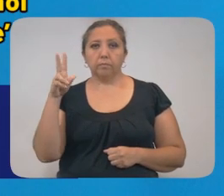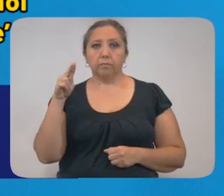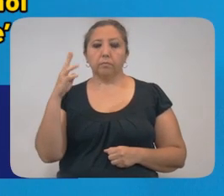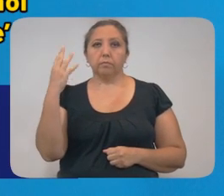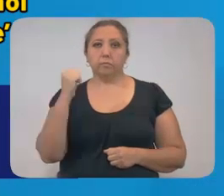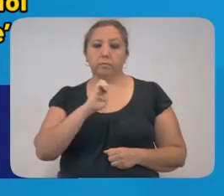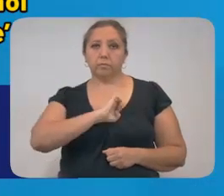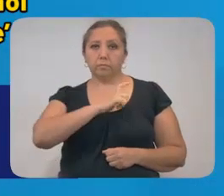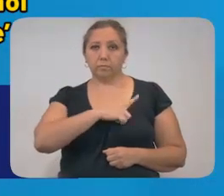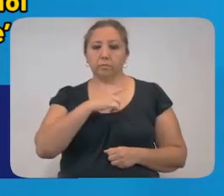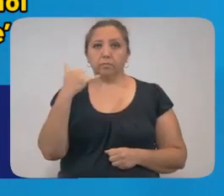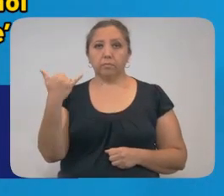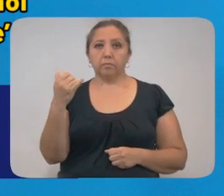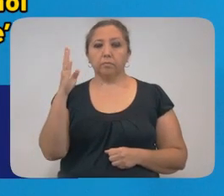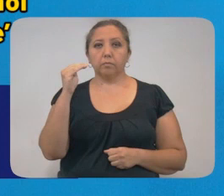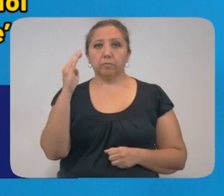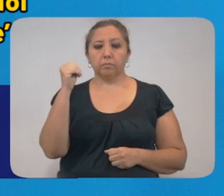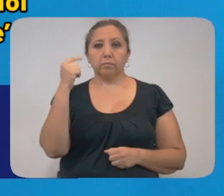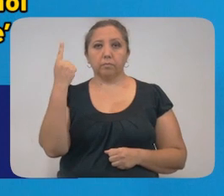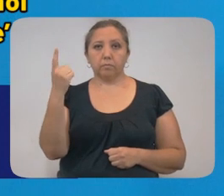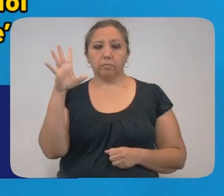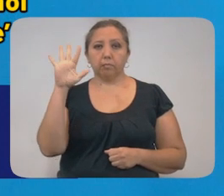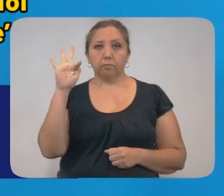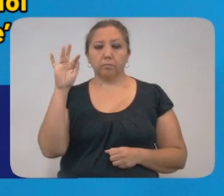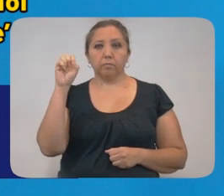9992008489 en español y